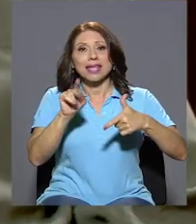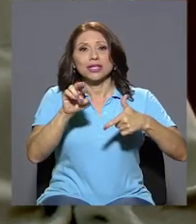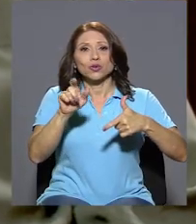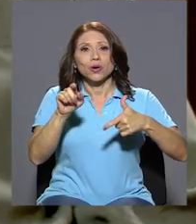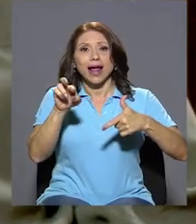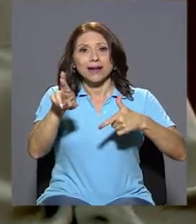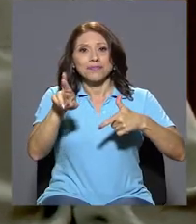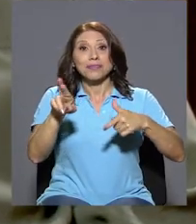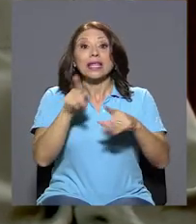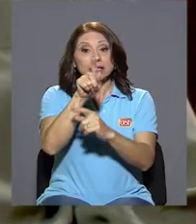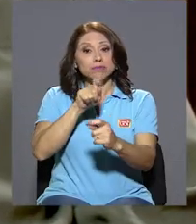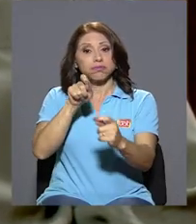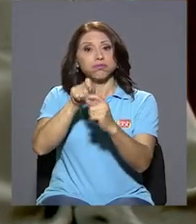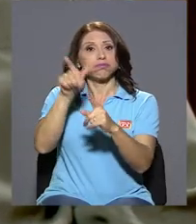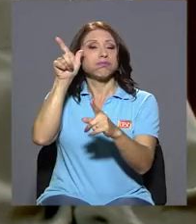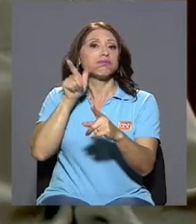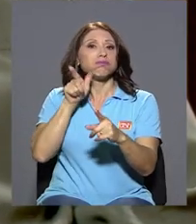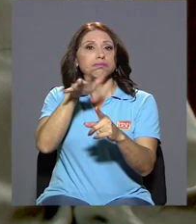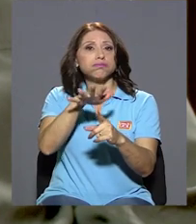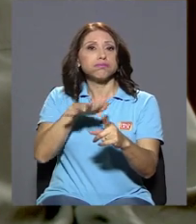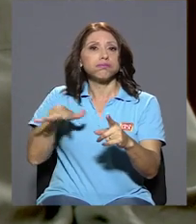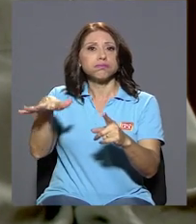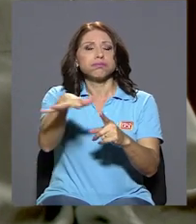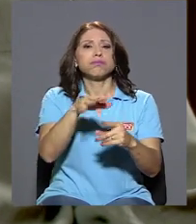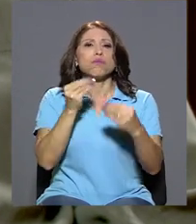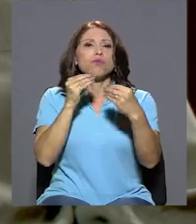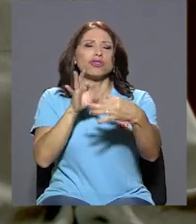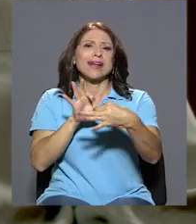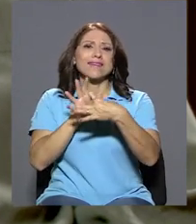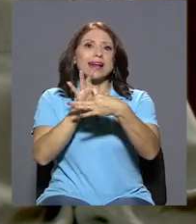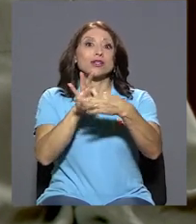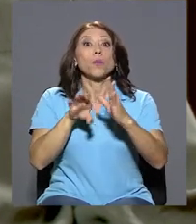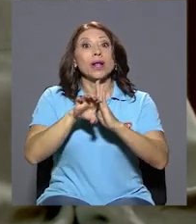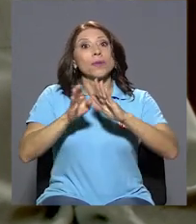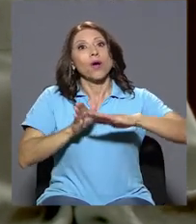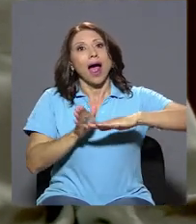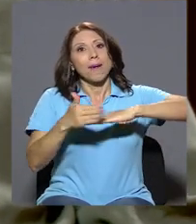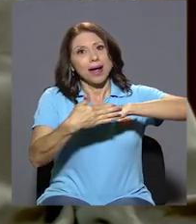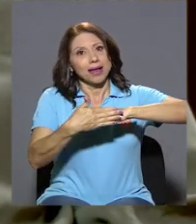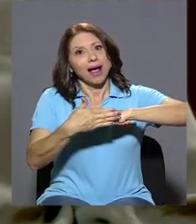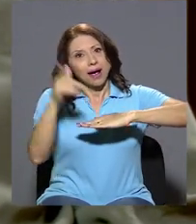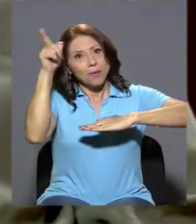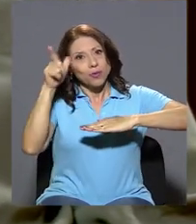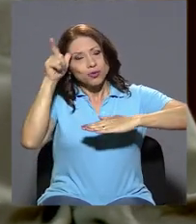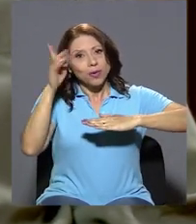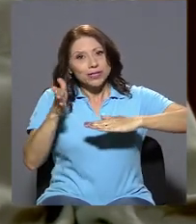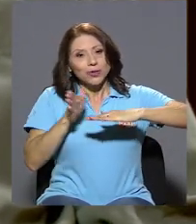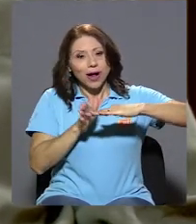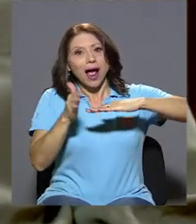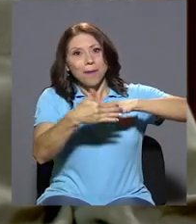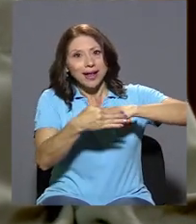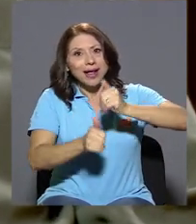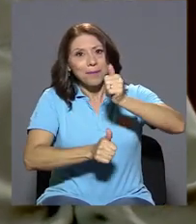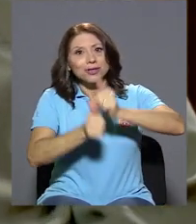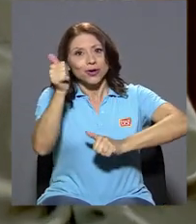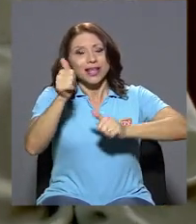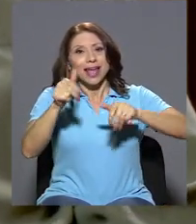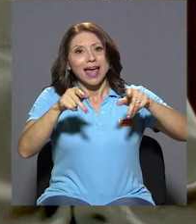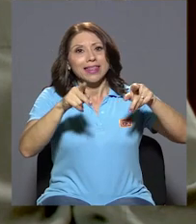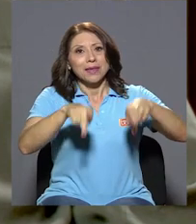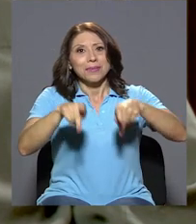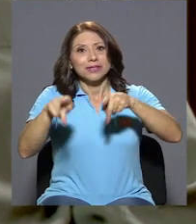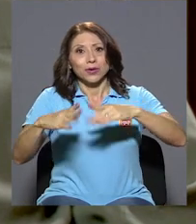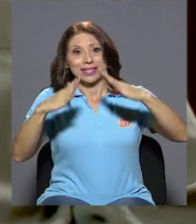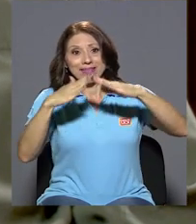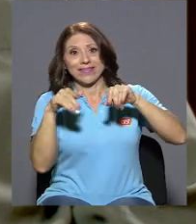y en el caso específico del limón mucha relación por ejemplo bueno jamaica por supuesto donde venía la